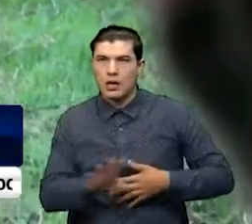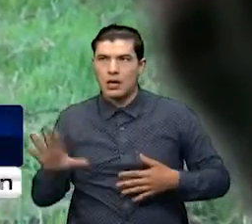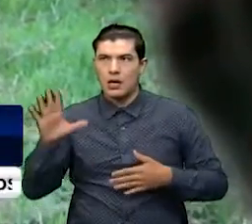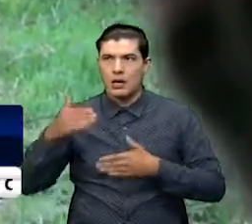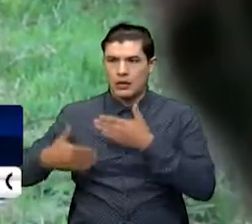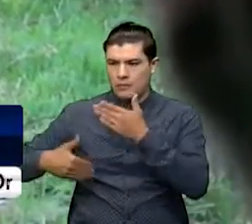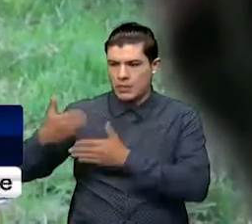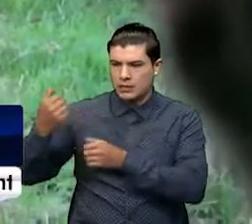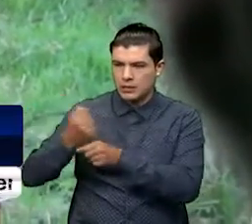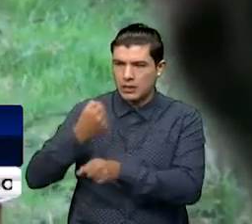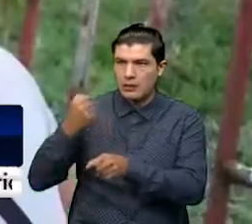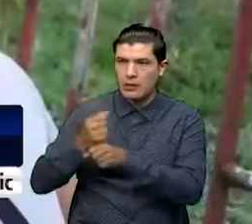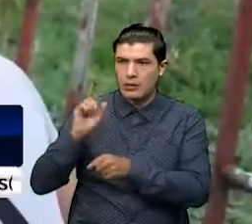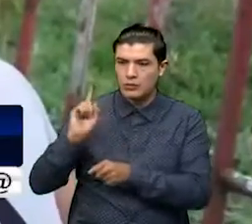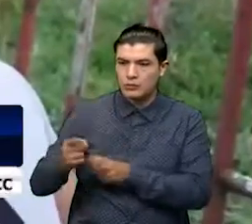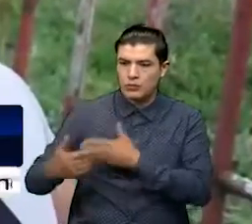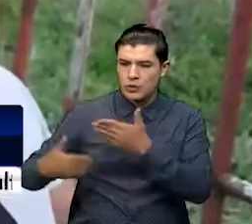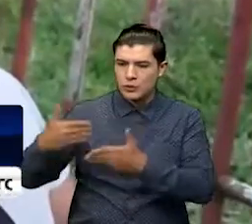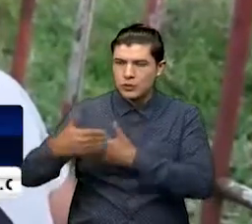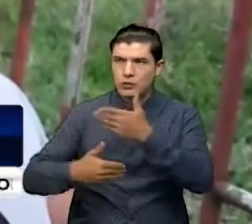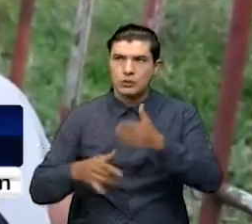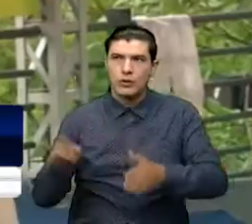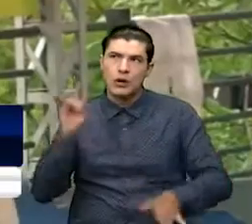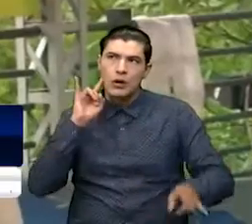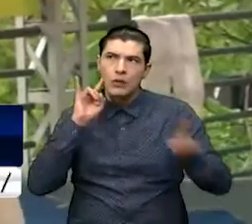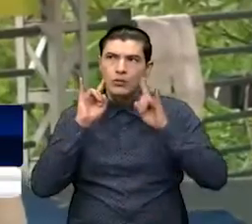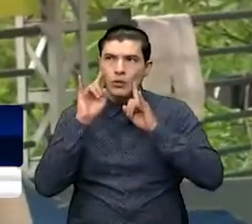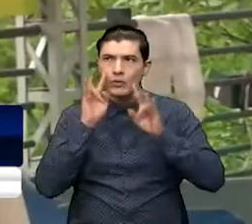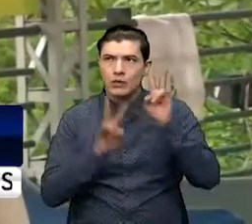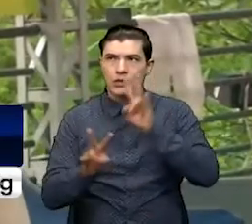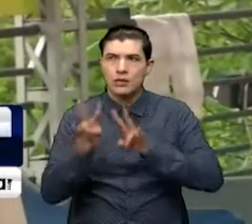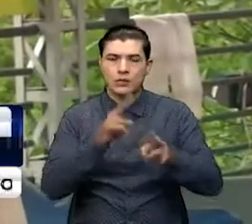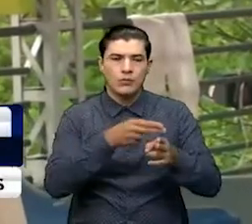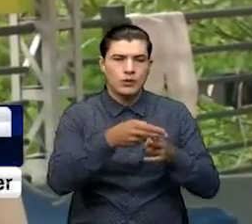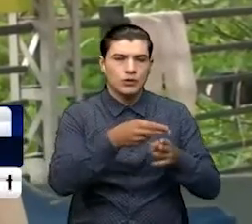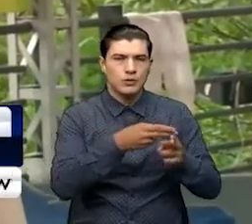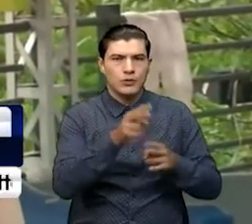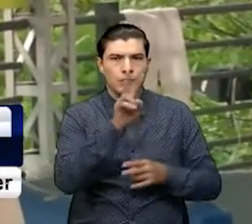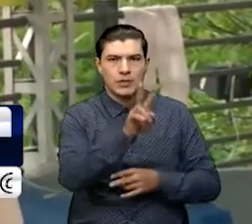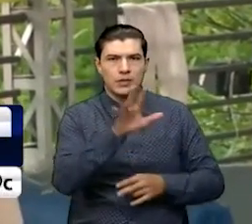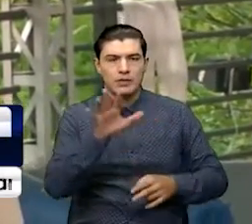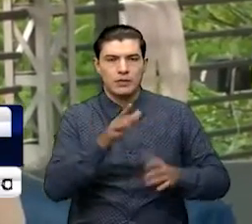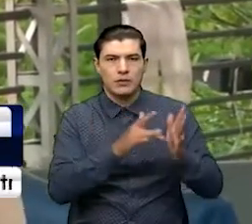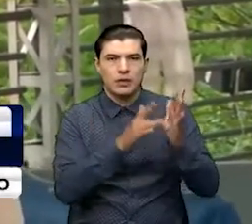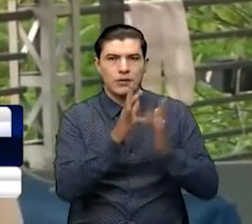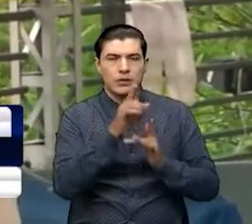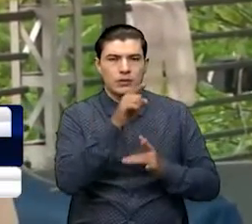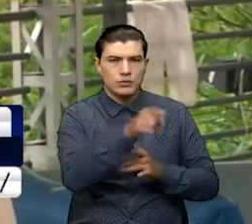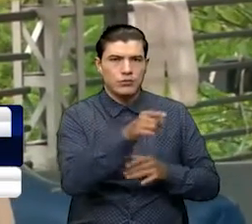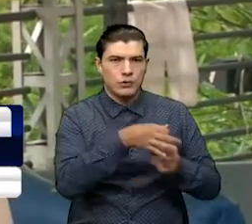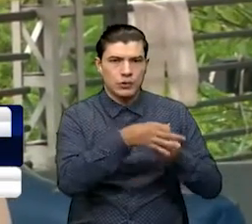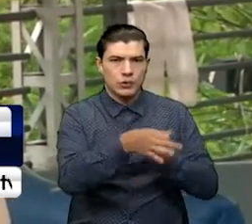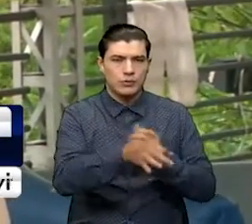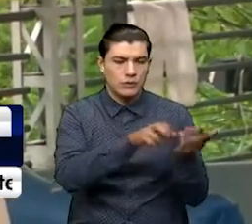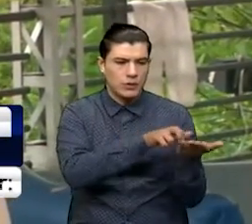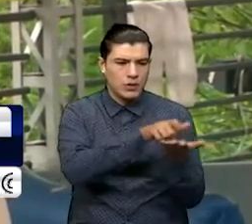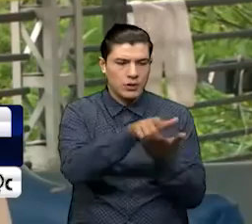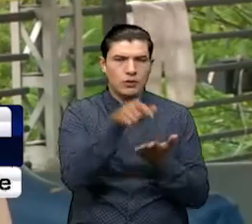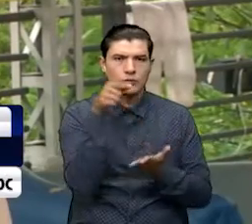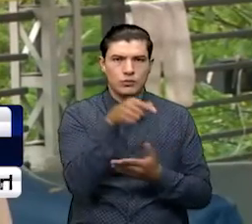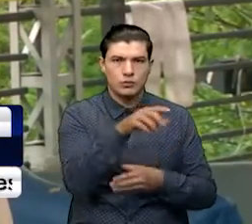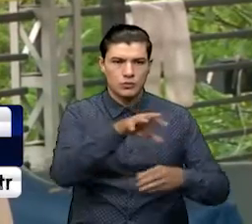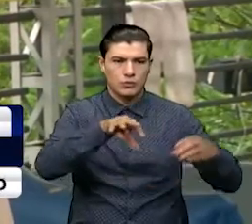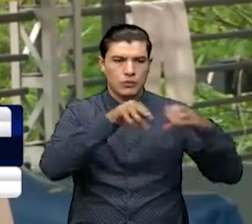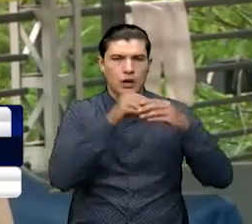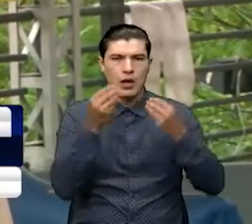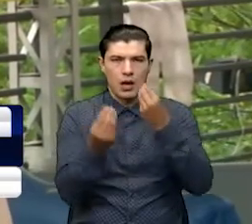trabajando en el proceso audiovisual el próximo 25 de abril en el municipio de girón el canal tro estará haciendo el lanzamiento